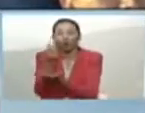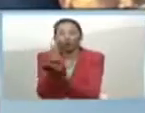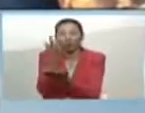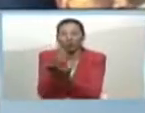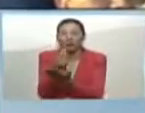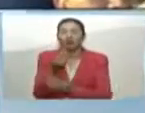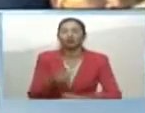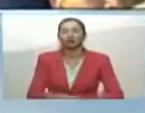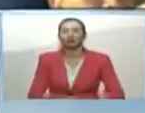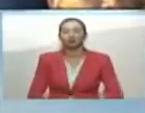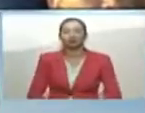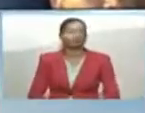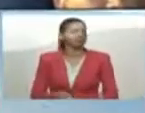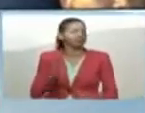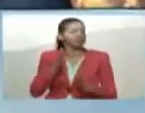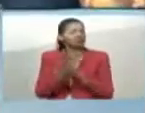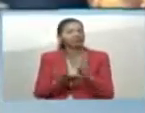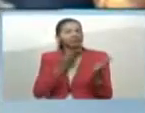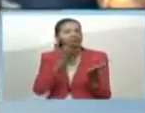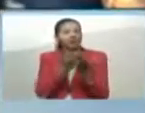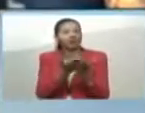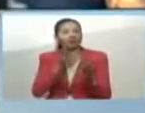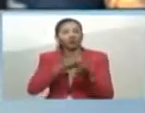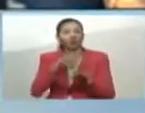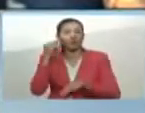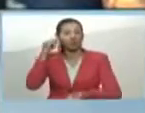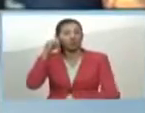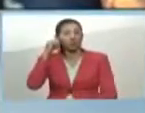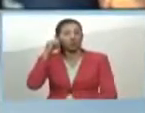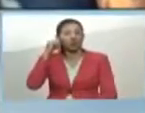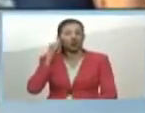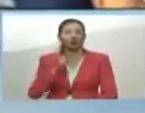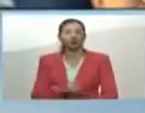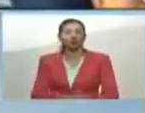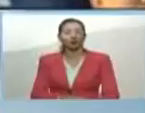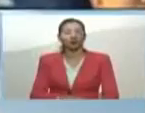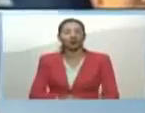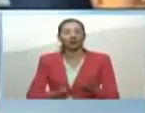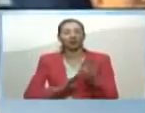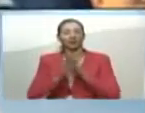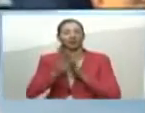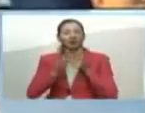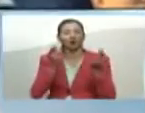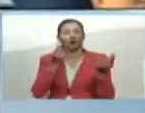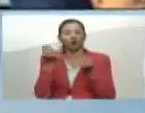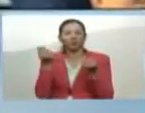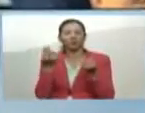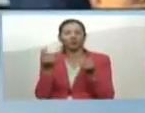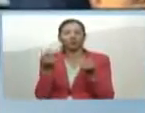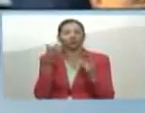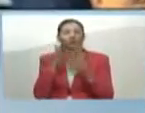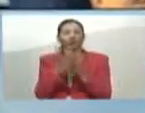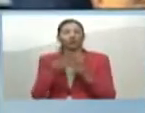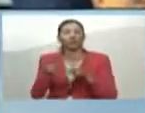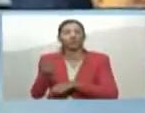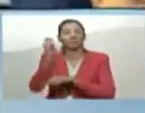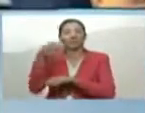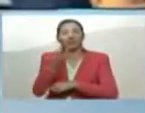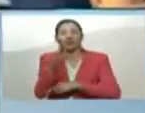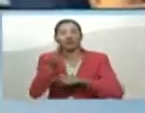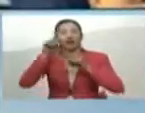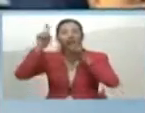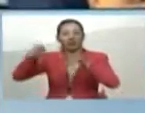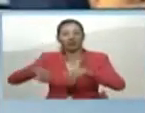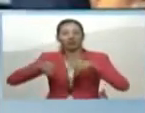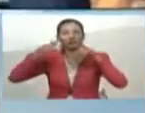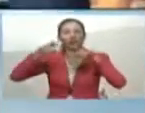eso. ¿Por qué? Porque la mujer, el tema del desarrollo económico en cuanto a la pesca, a la agricultura,